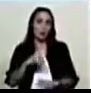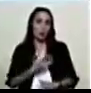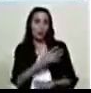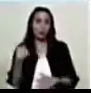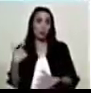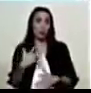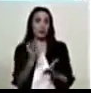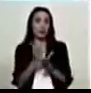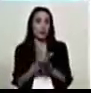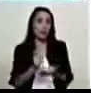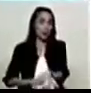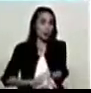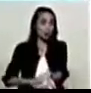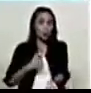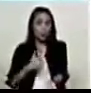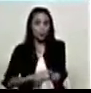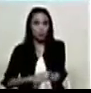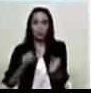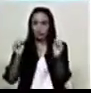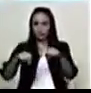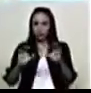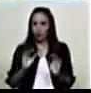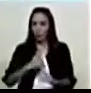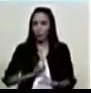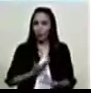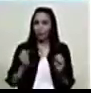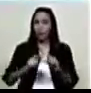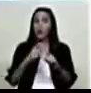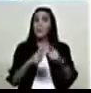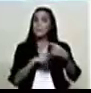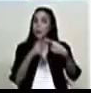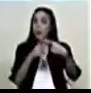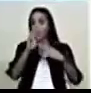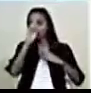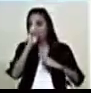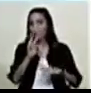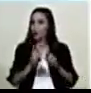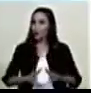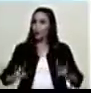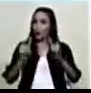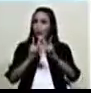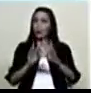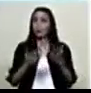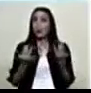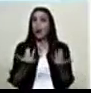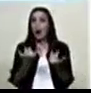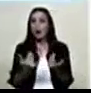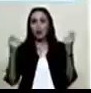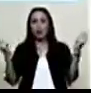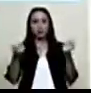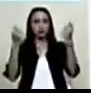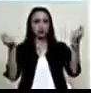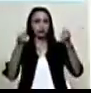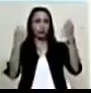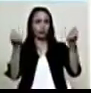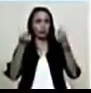soy guerrero? Sí. Pero lo primero es el respeto. ¿Que vamos a la campaña electoral? Y